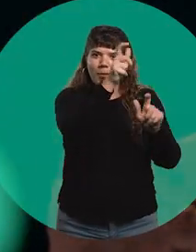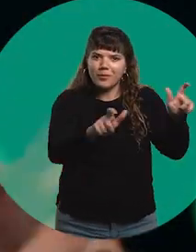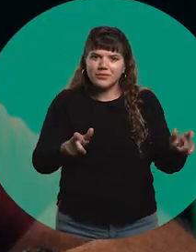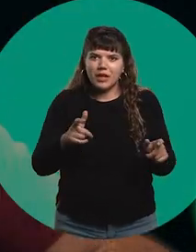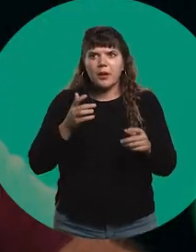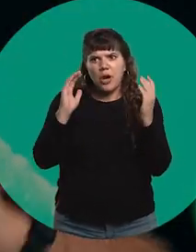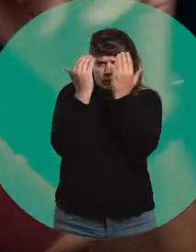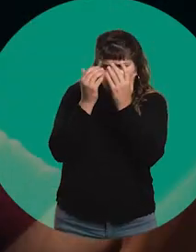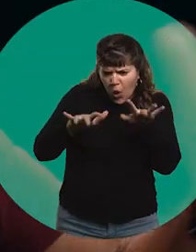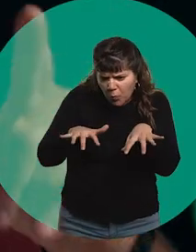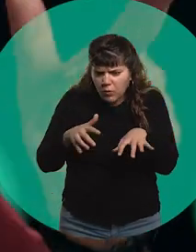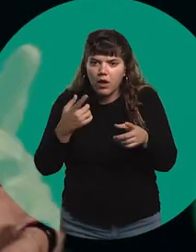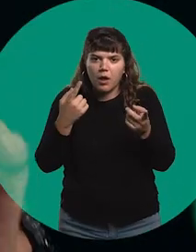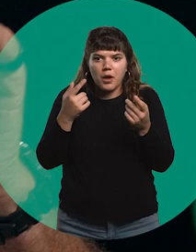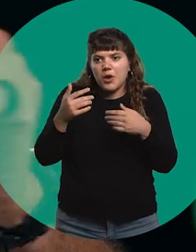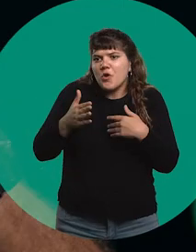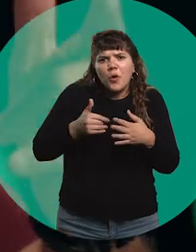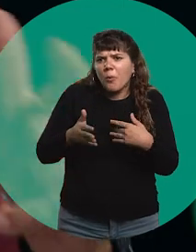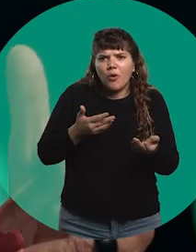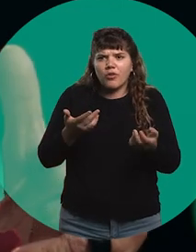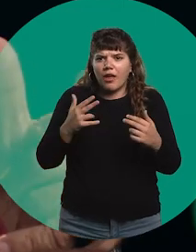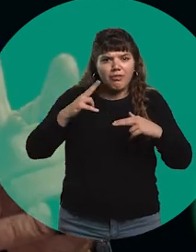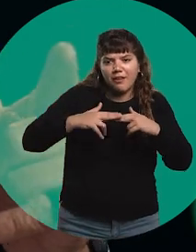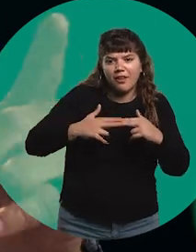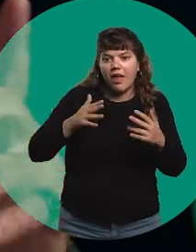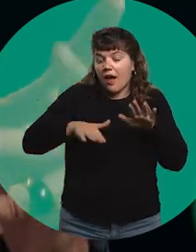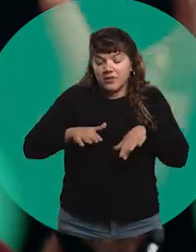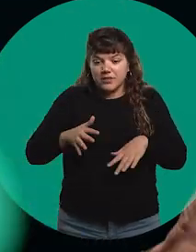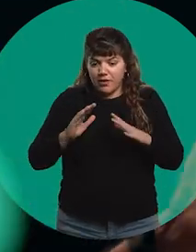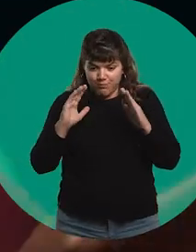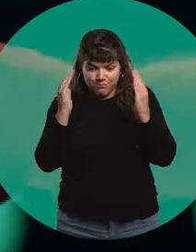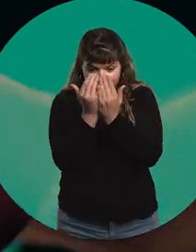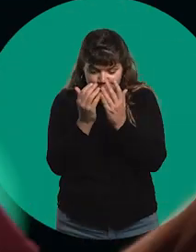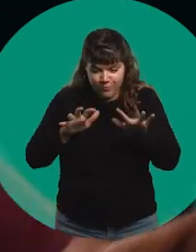cerrado en la computadora y está jugando a veces, aunque no esté en red, muchas veces está